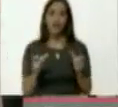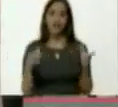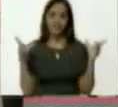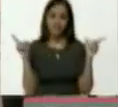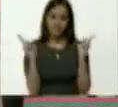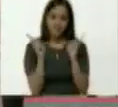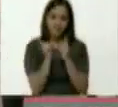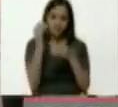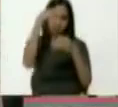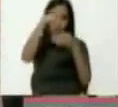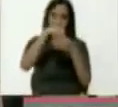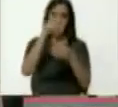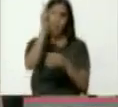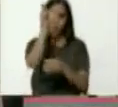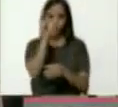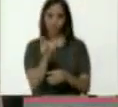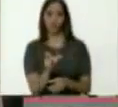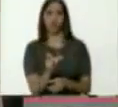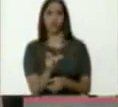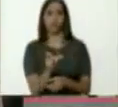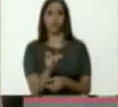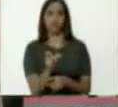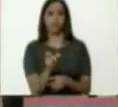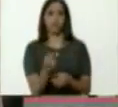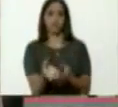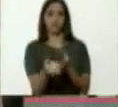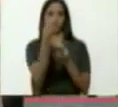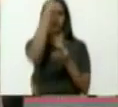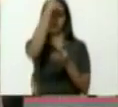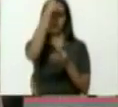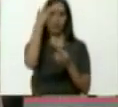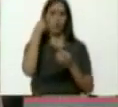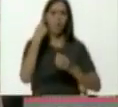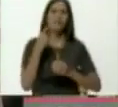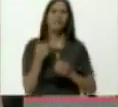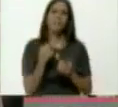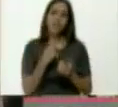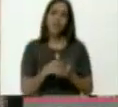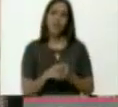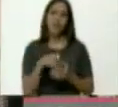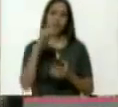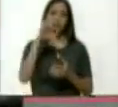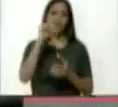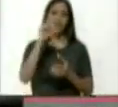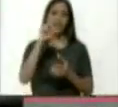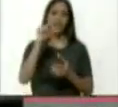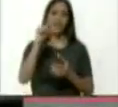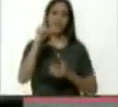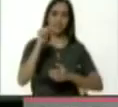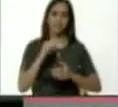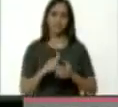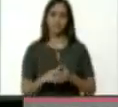cuerpo y en una mente, veamos qué fue lo que dijo Carla Angola.